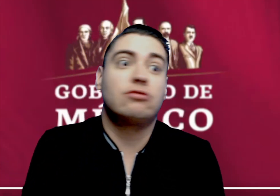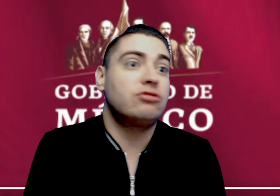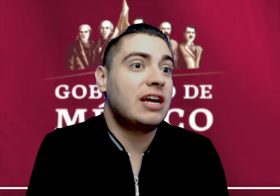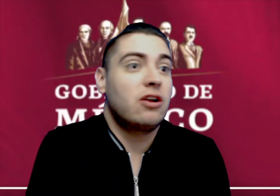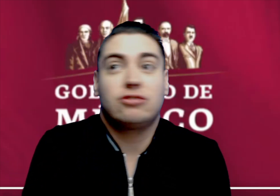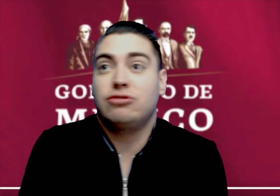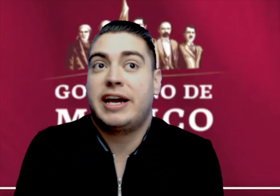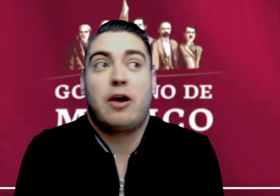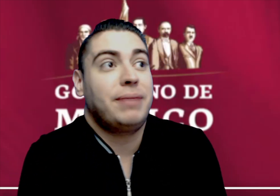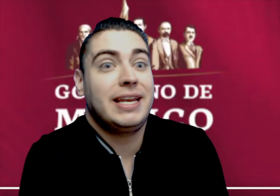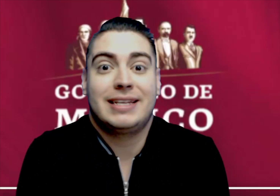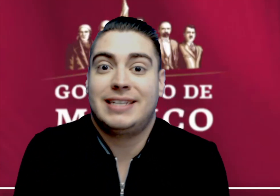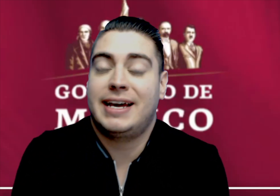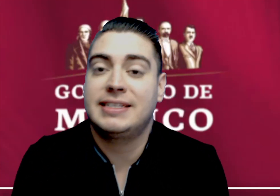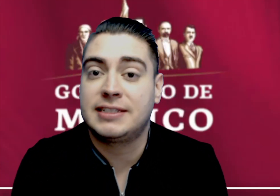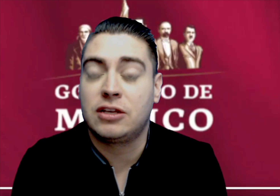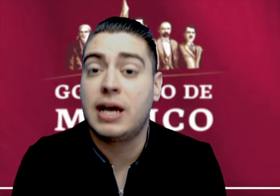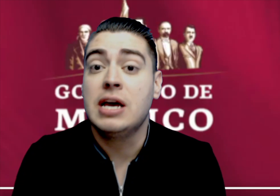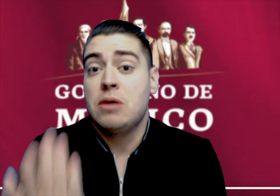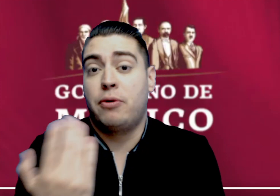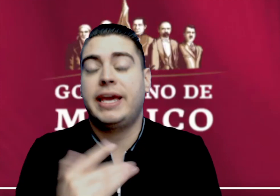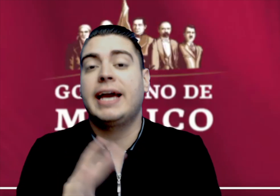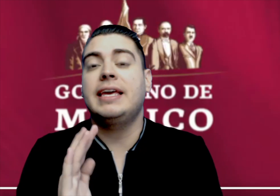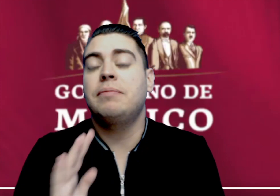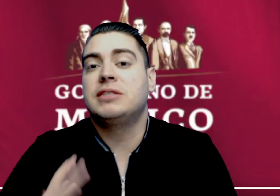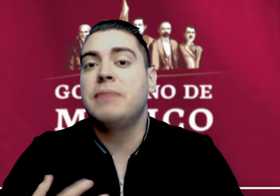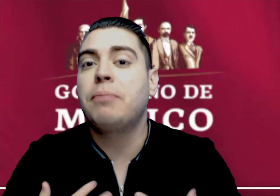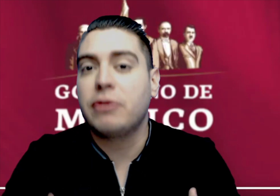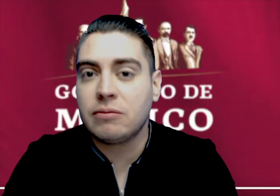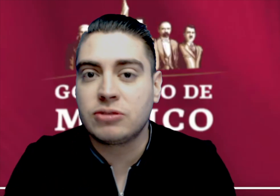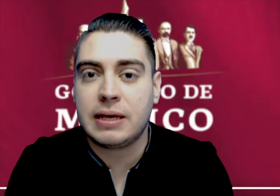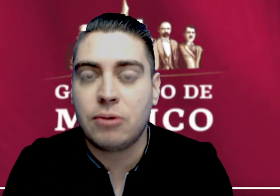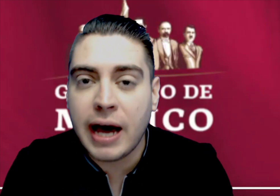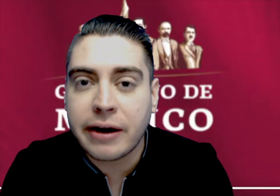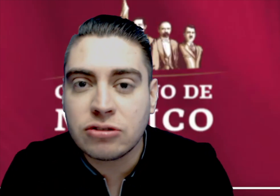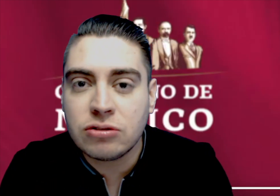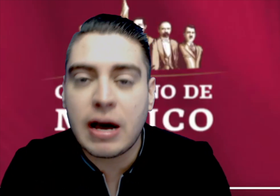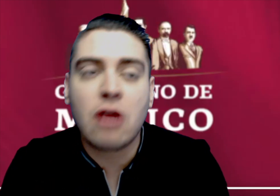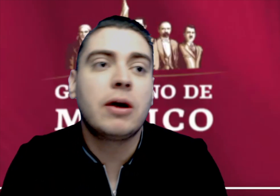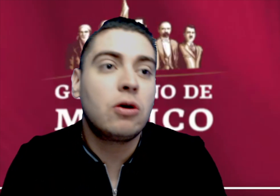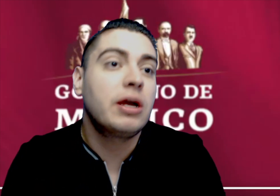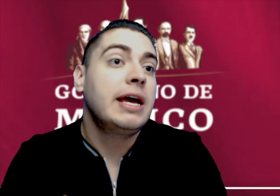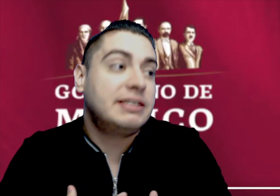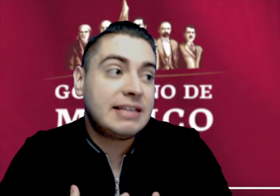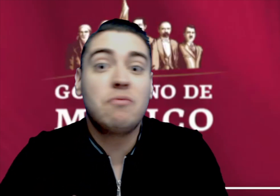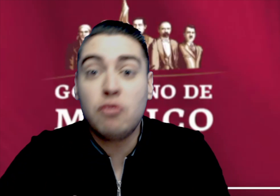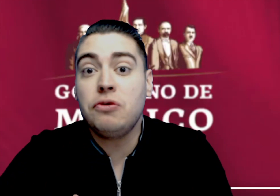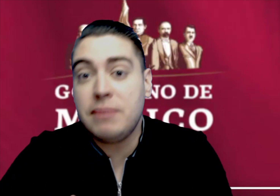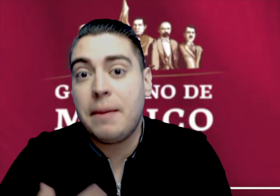si les gusta no les gusta Qué opinan acerca de esta señora porque aquí pues bien podríamos equivocarnos No a lo mejor